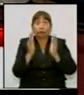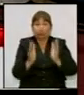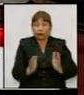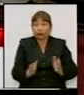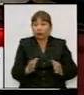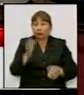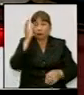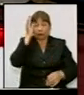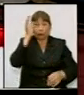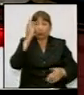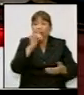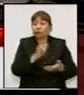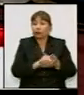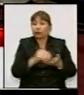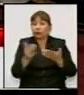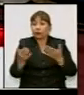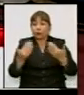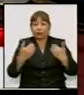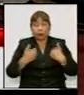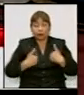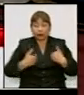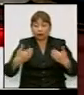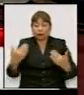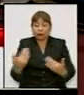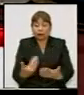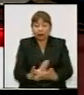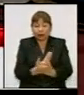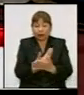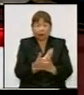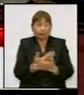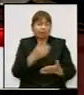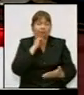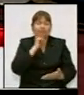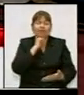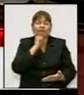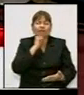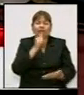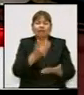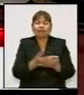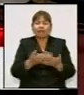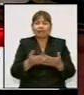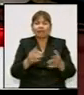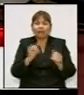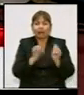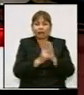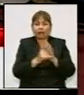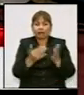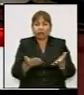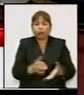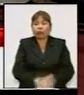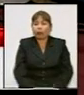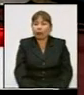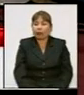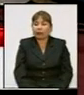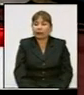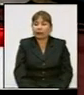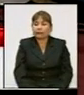esa capacidad, sabemos que este es un dominio nuevo, sabemos que nos falta mucho para avanzar, pero estamos en esa línea, señor congresista.